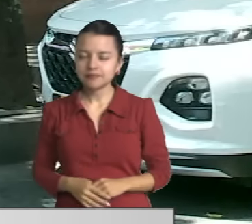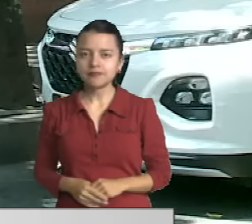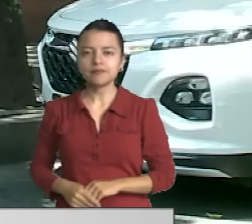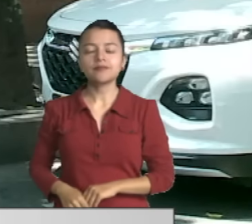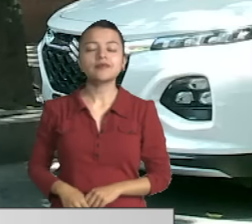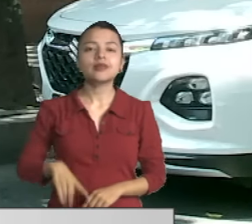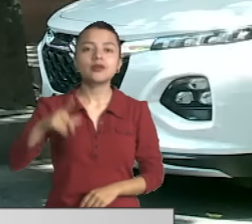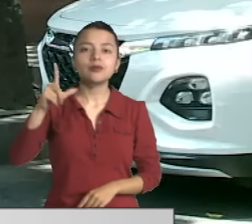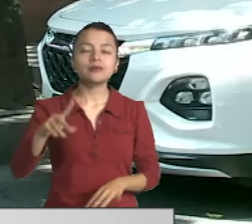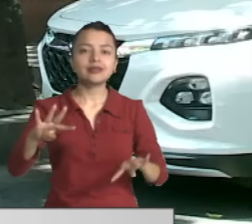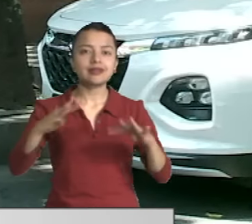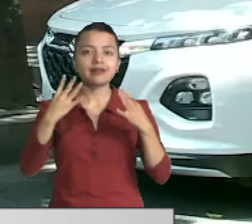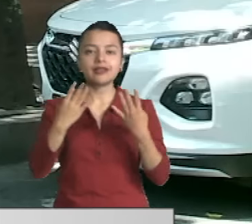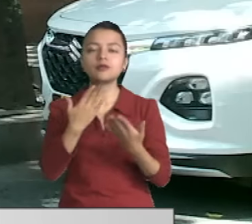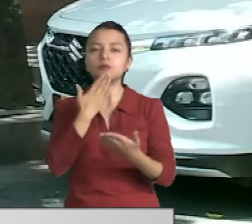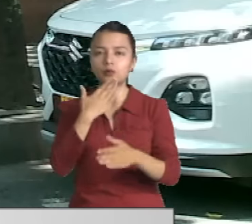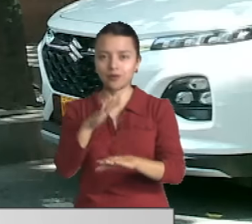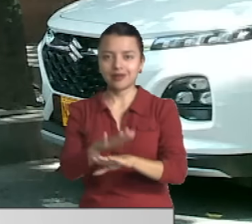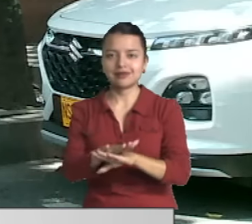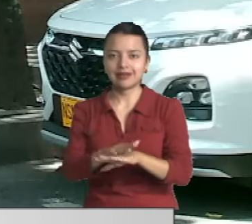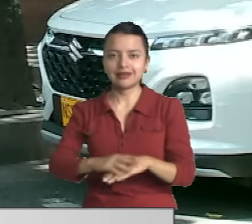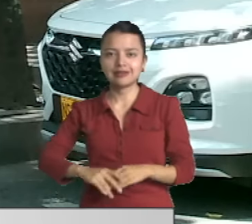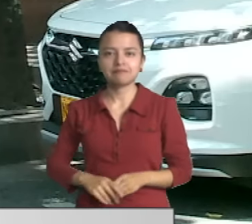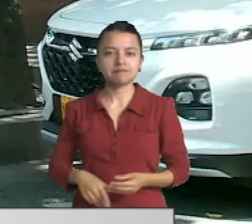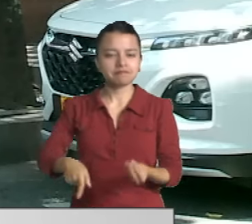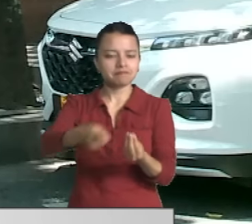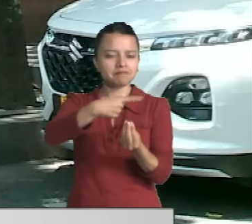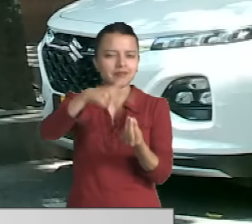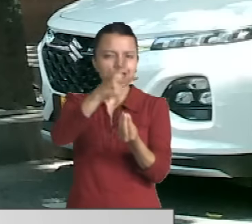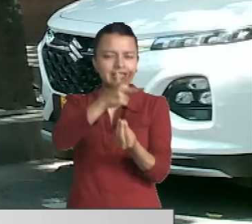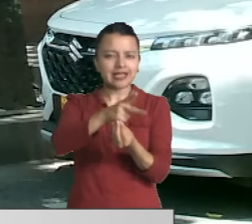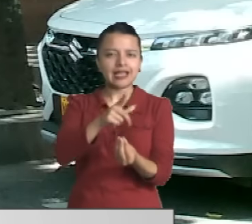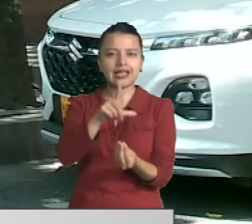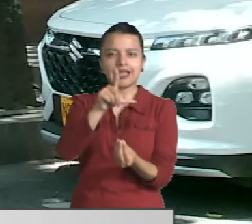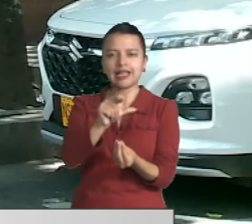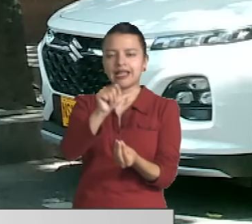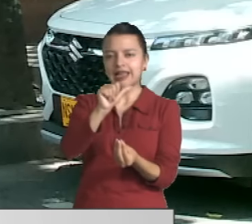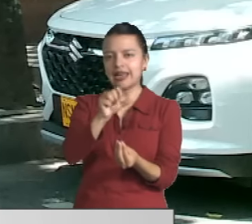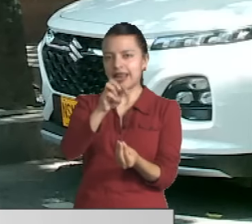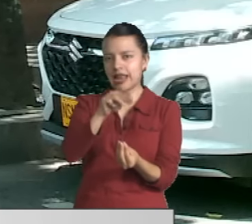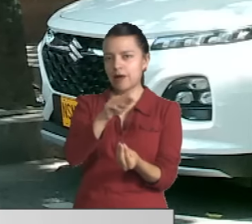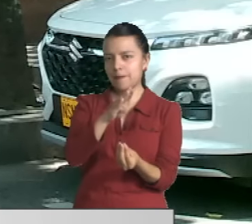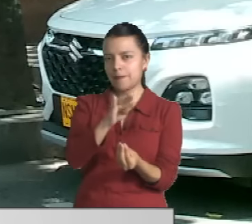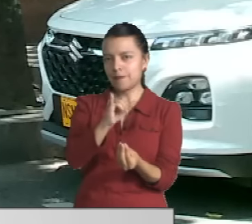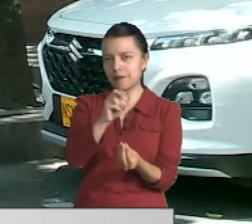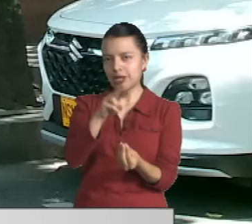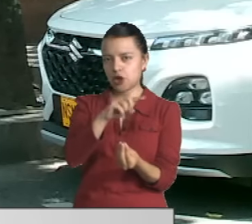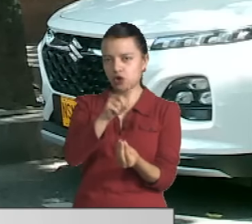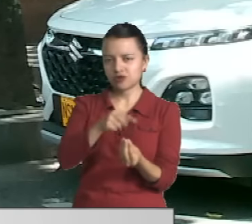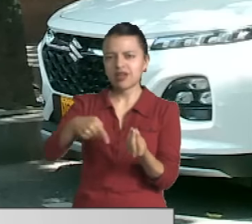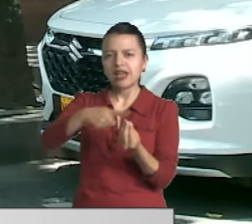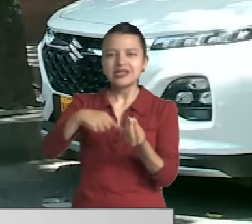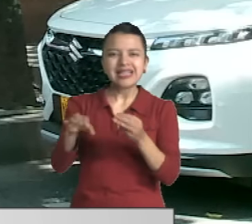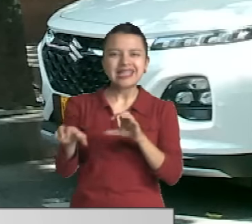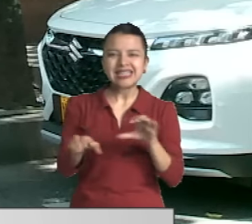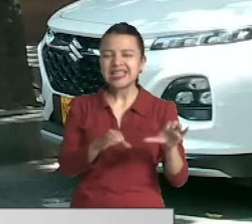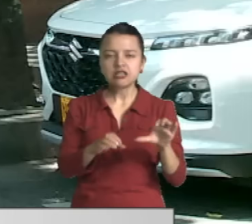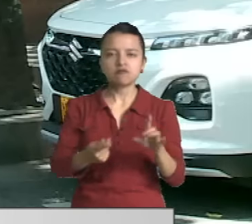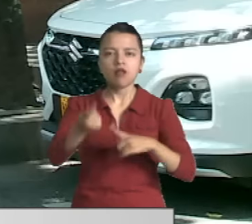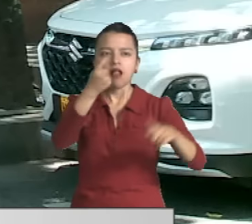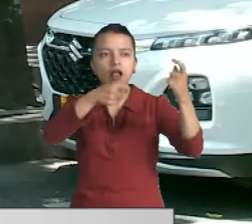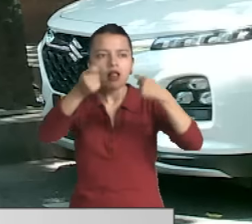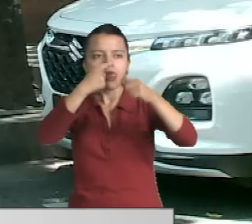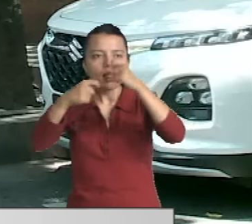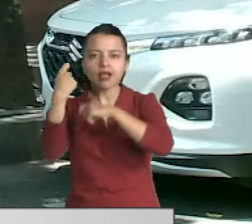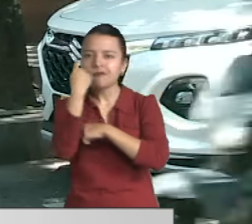Luisa y televidentes, muy buenas tardes. Pues se trata de Los Gambinos, un grupo de delincuencia común organizada que con el tráfico de estupefacientes venía afectando